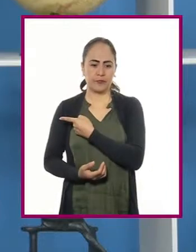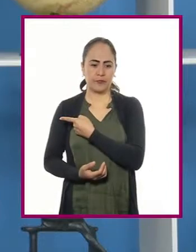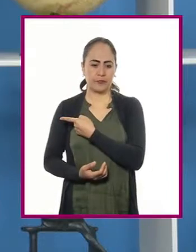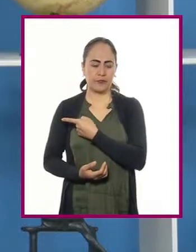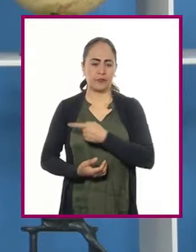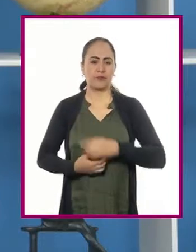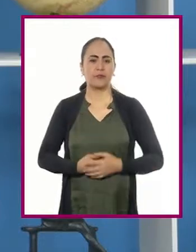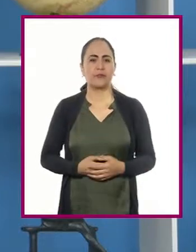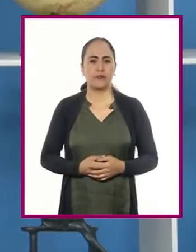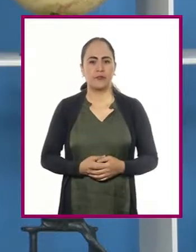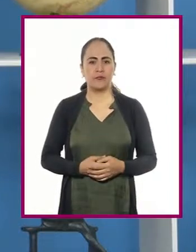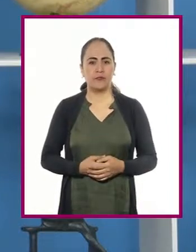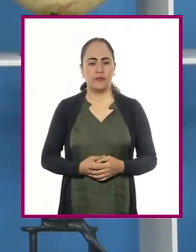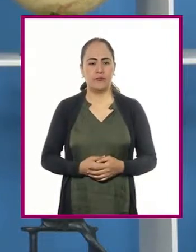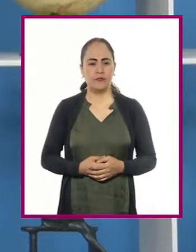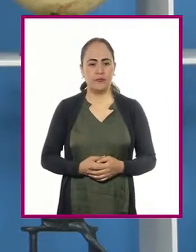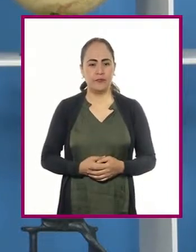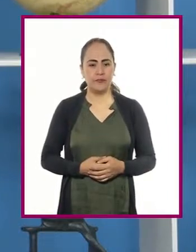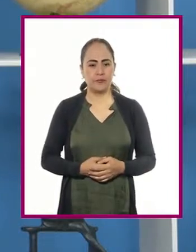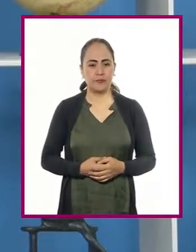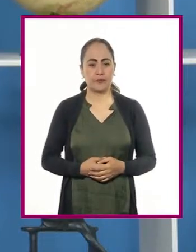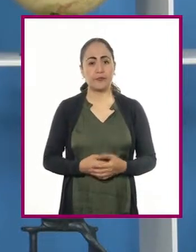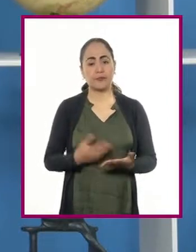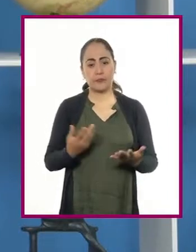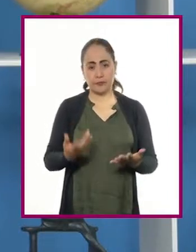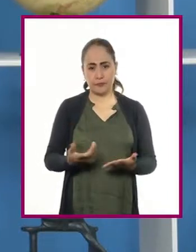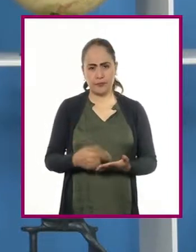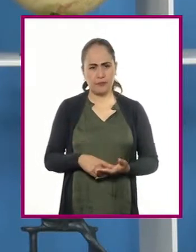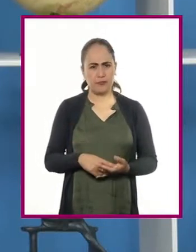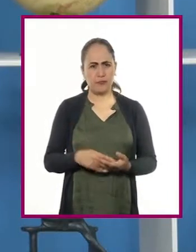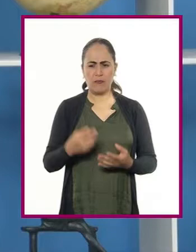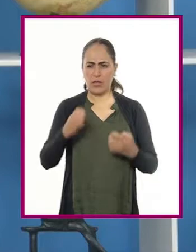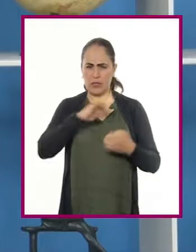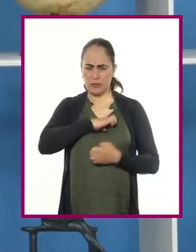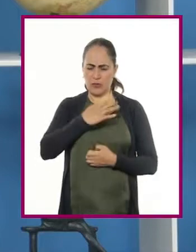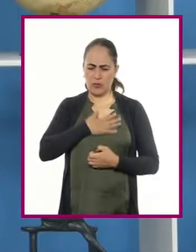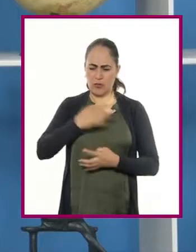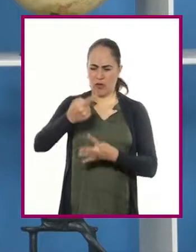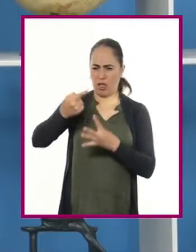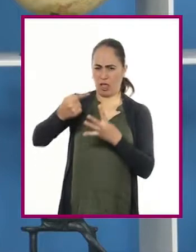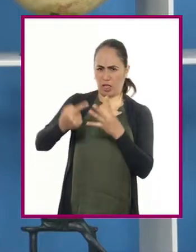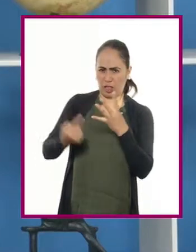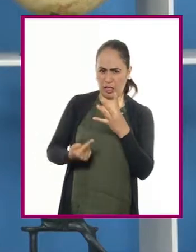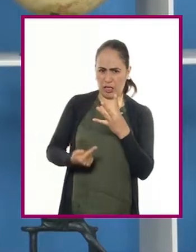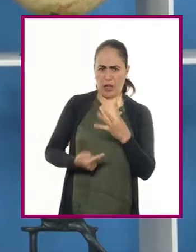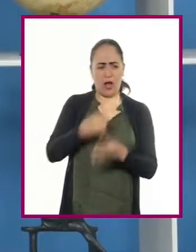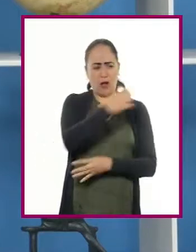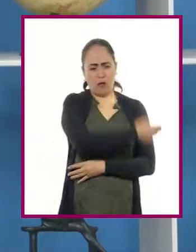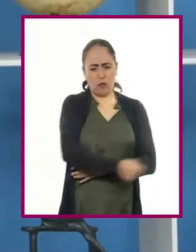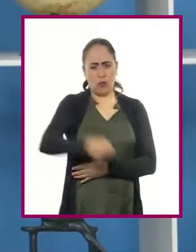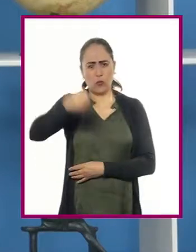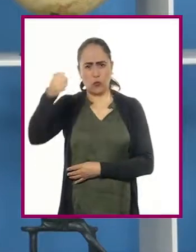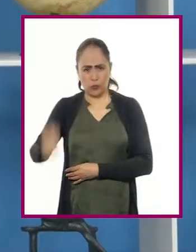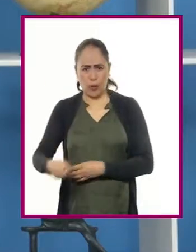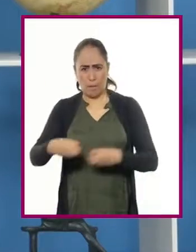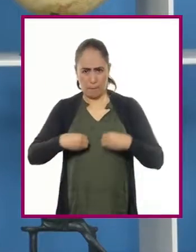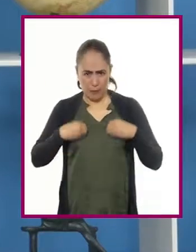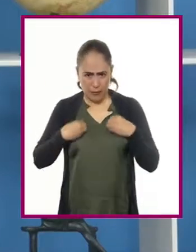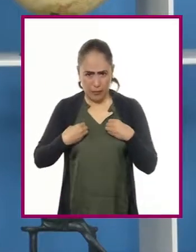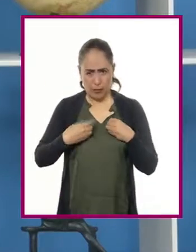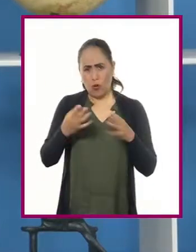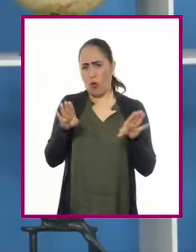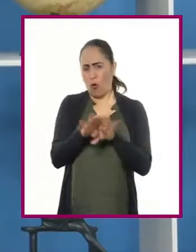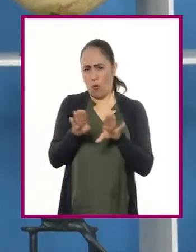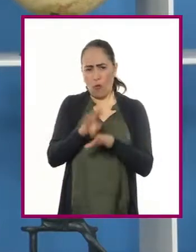indios en el centro de la ciudad, quien recriminaba a los españoles llevar a vivir a los indígenas como sirvientes en